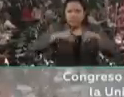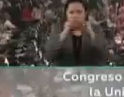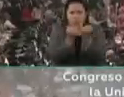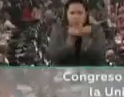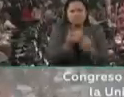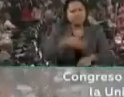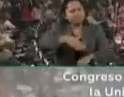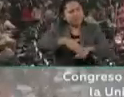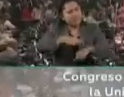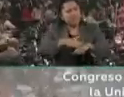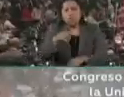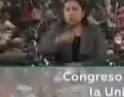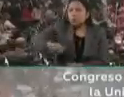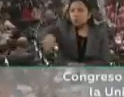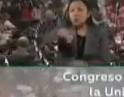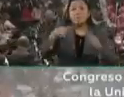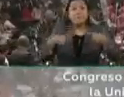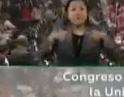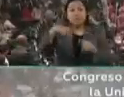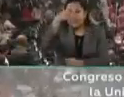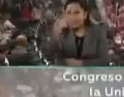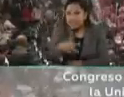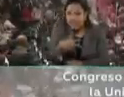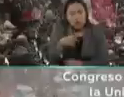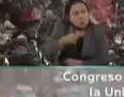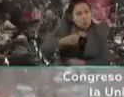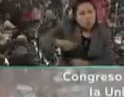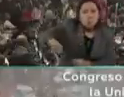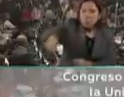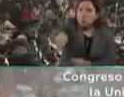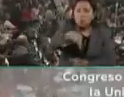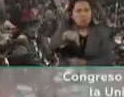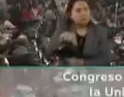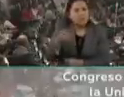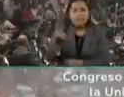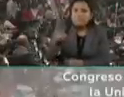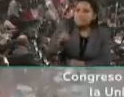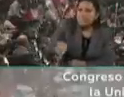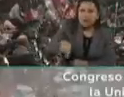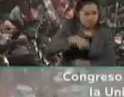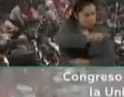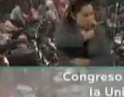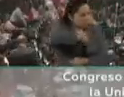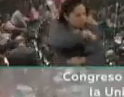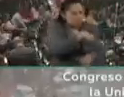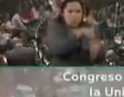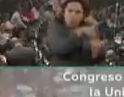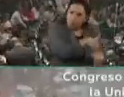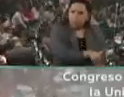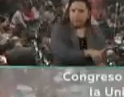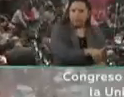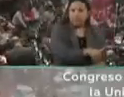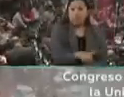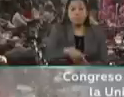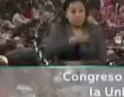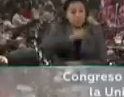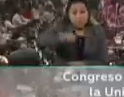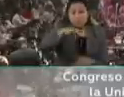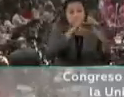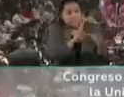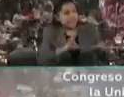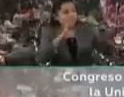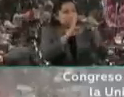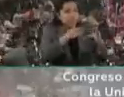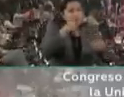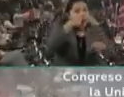sin titubeos, que ustedes mandan y nosotros obedecemos. Honraremos nuestra palabra y la máxima